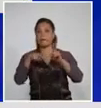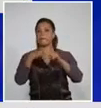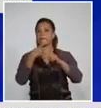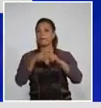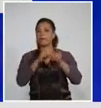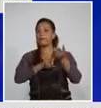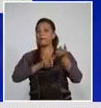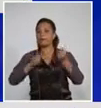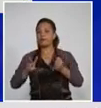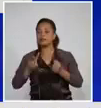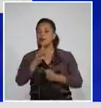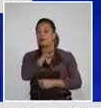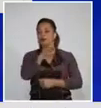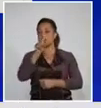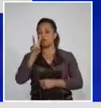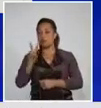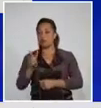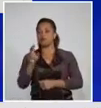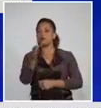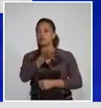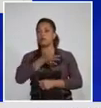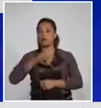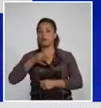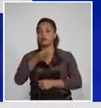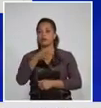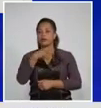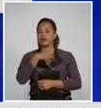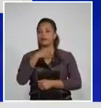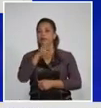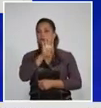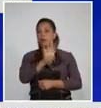los 12 municipios que aportan el